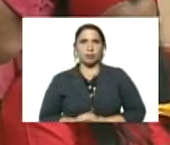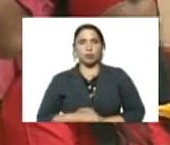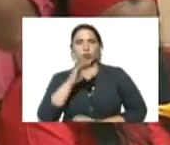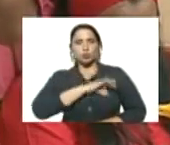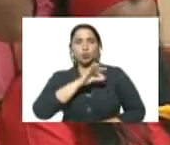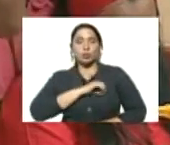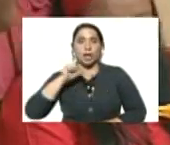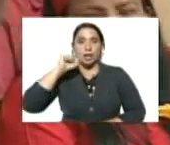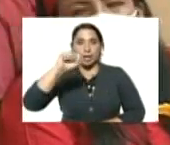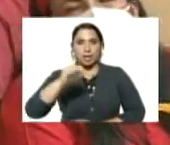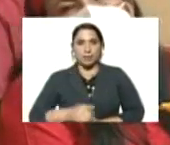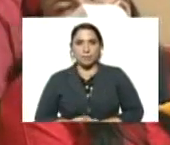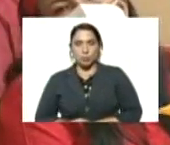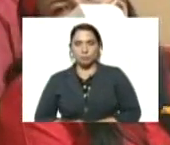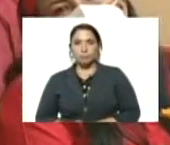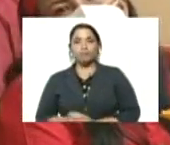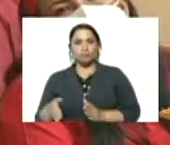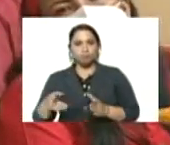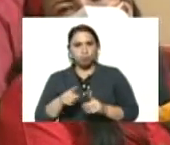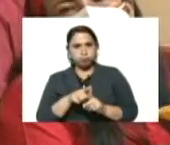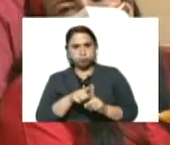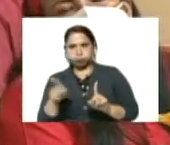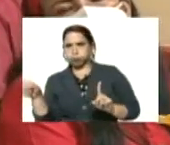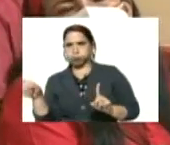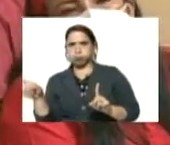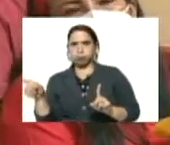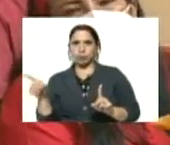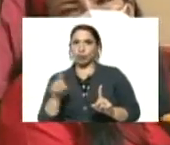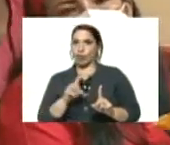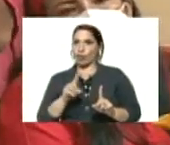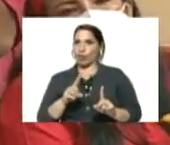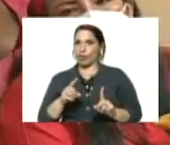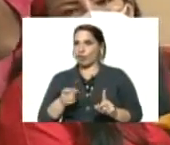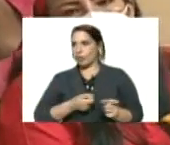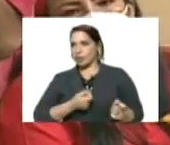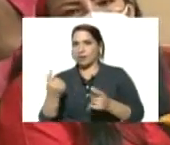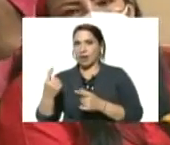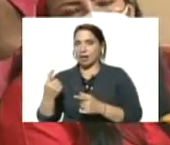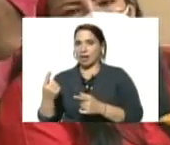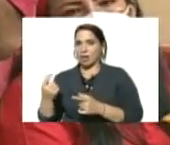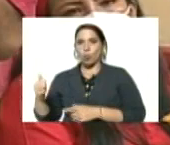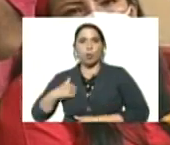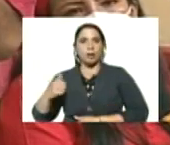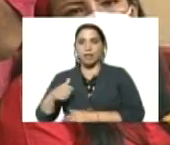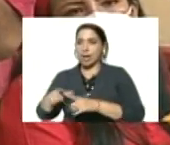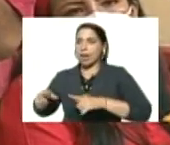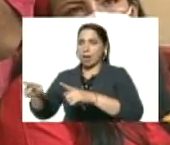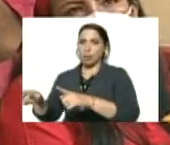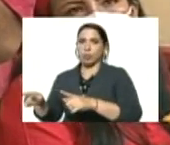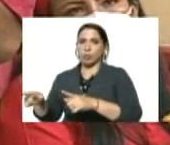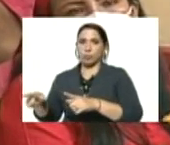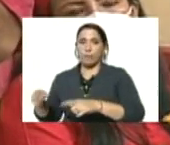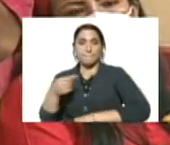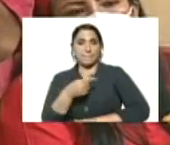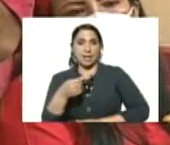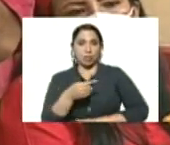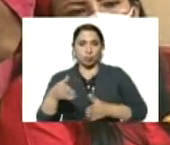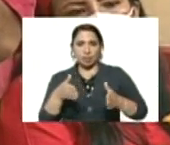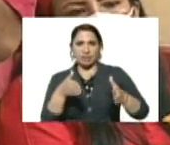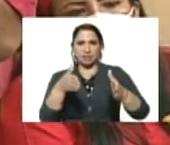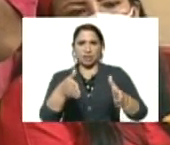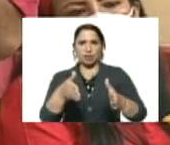socialismo. Desviarnos de ahí nos llevará para cualquier lado, menos para el destino, que nuestro pueblo sea verdaderamente